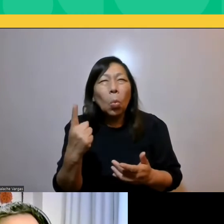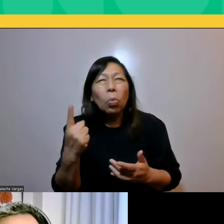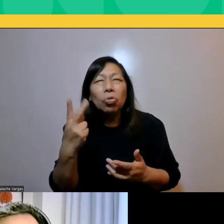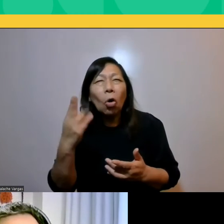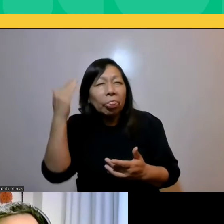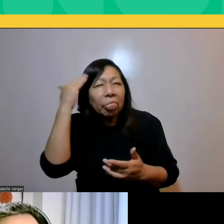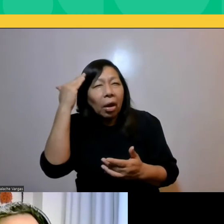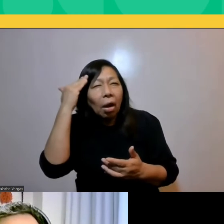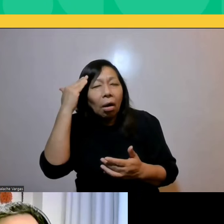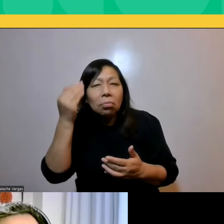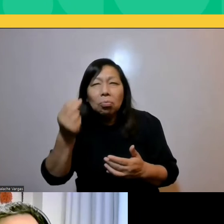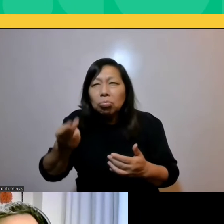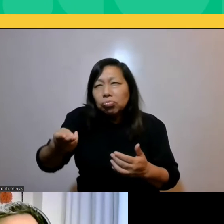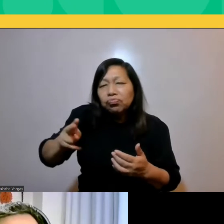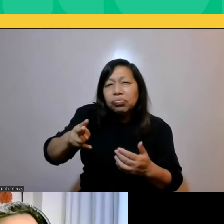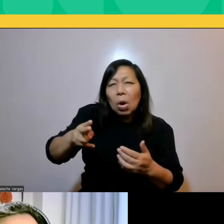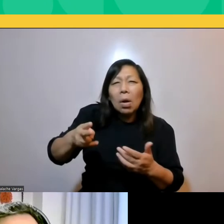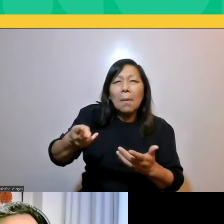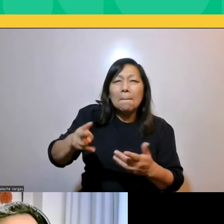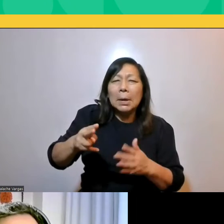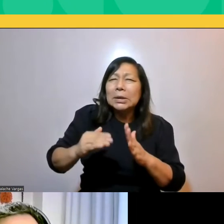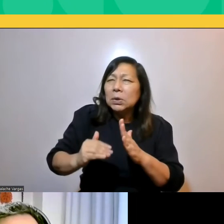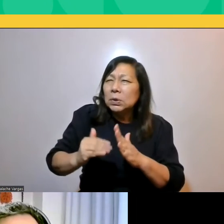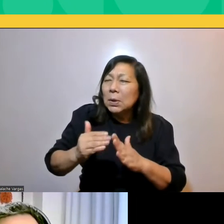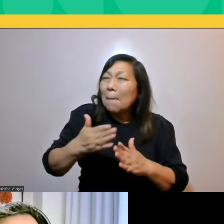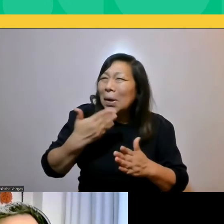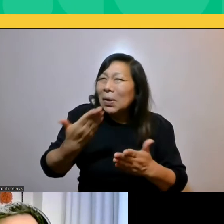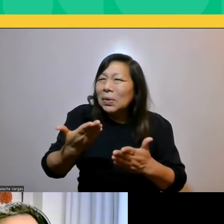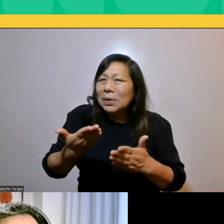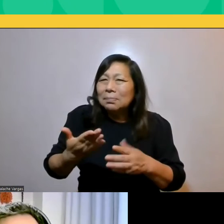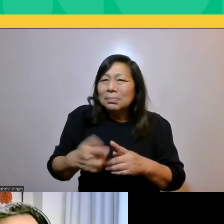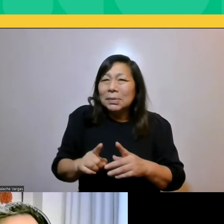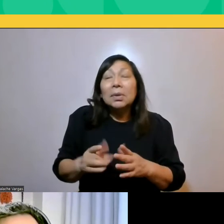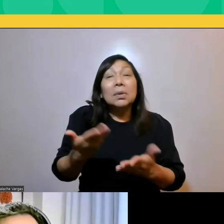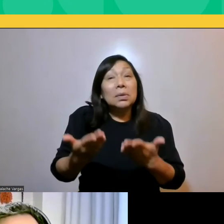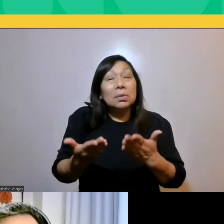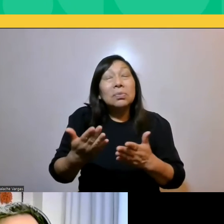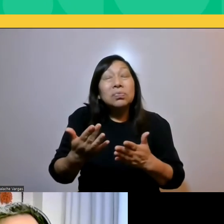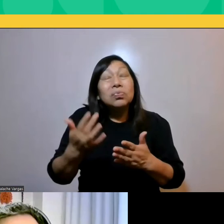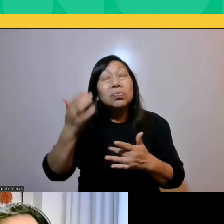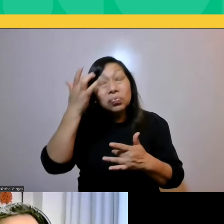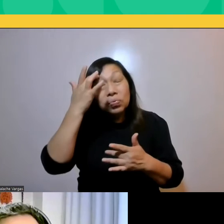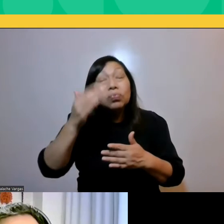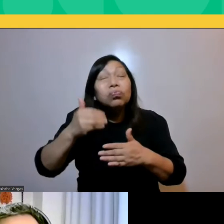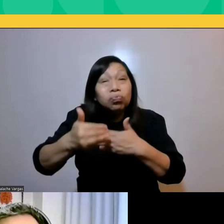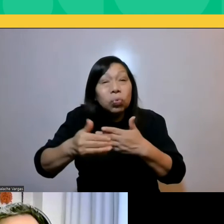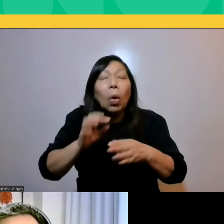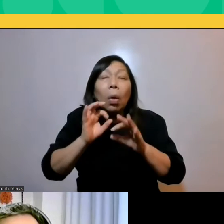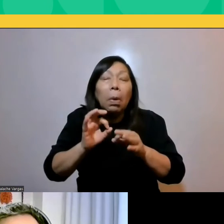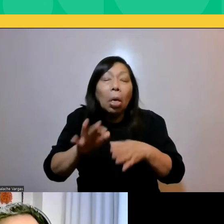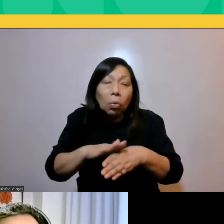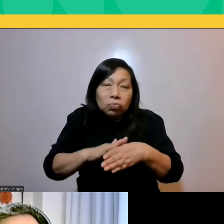1 o 2 días, va aumentando, va empeorando, a pesar de mejorar la higiene, de repente es una infección y ahí convendría ya ir